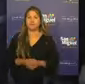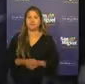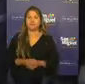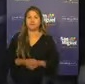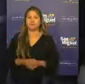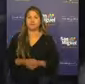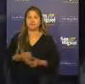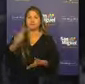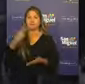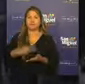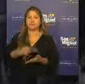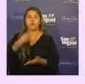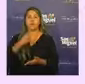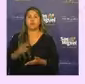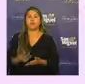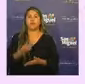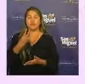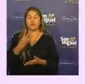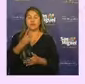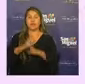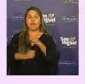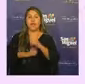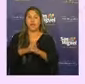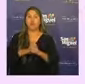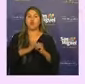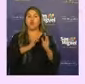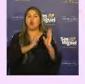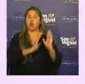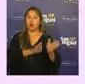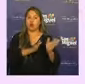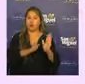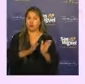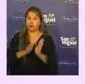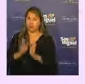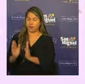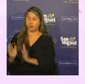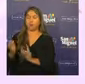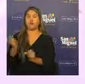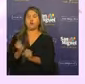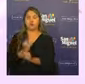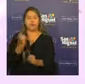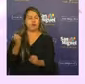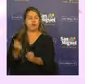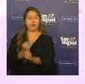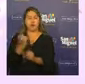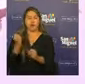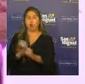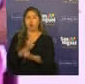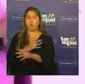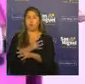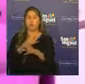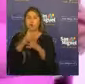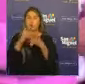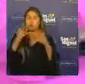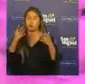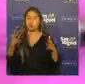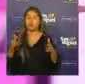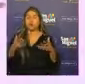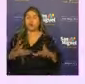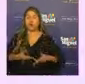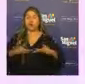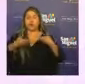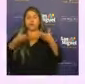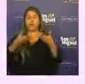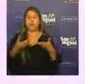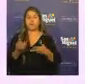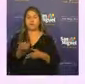El 2023 fue un año de ordenamiento, de trabajo muy arduo, porque entregar el